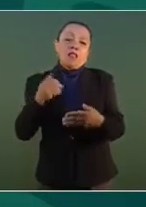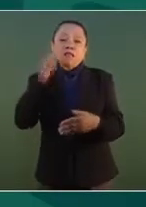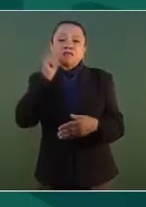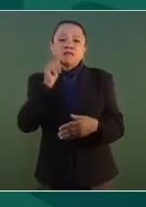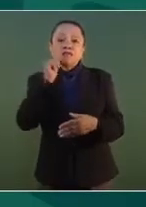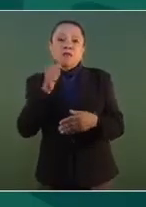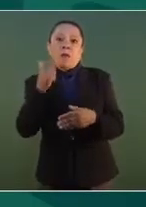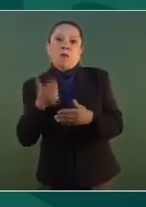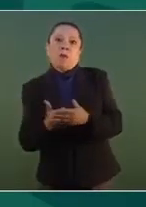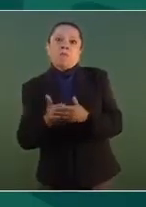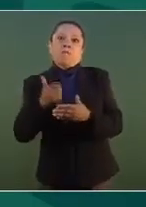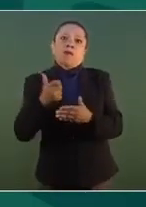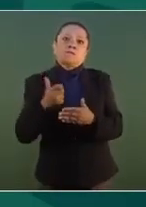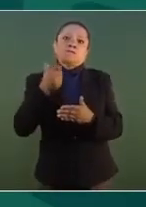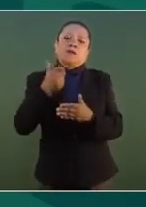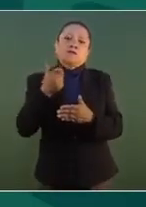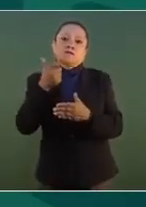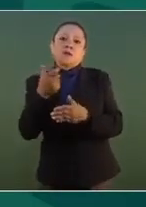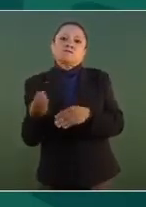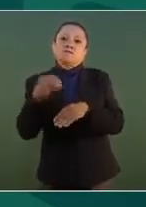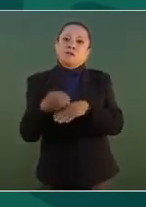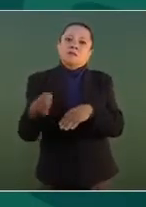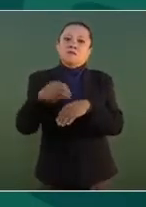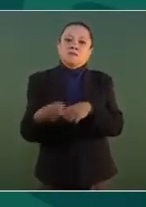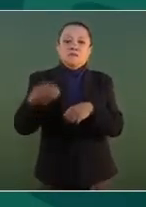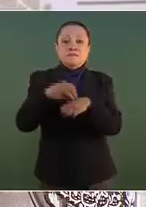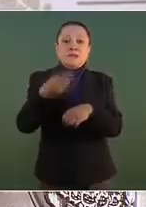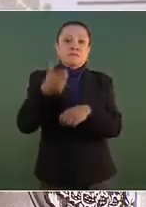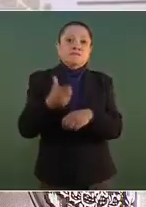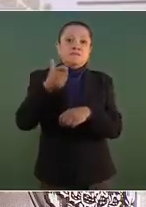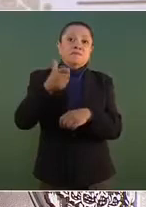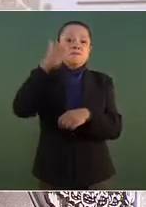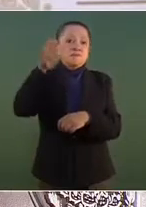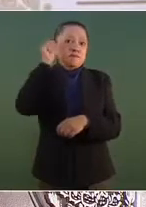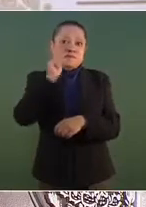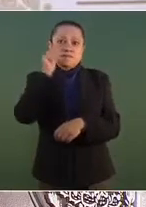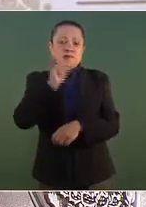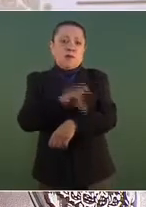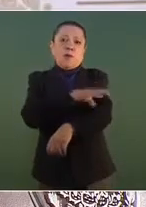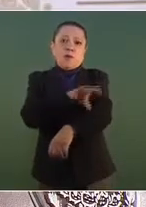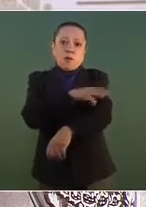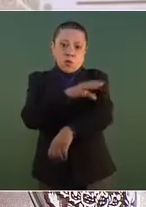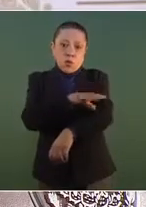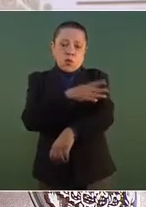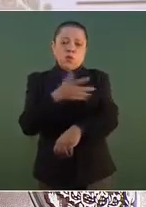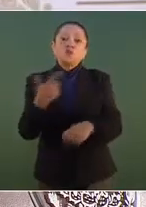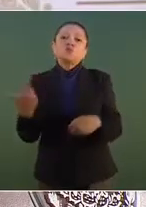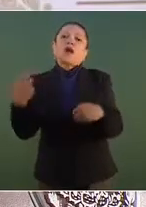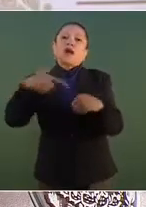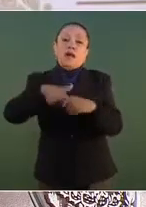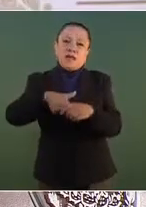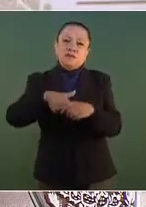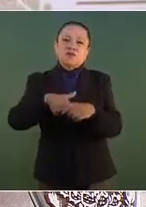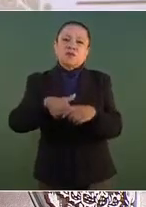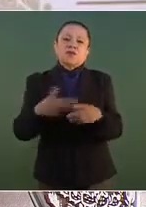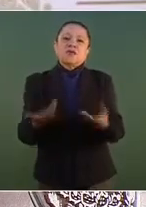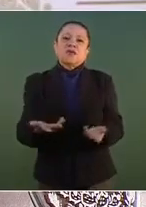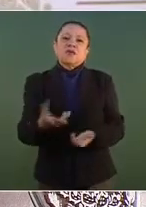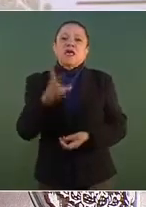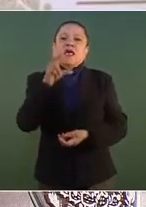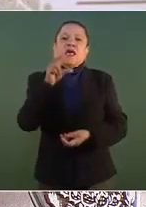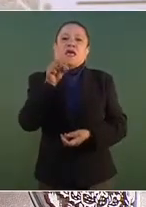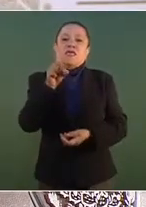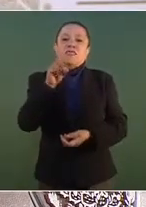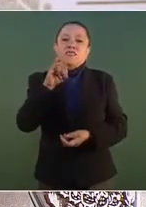constantemente el precio de la luz, de las gasolinas, del diésel,